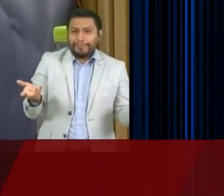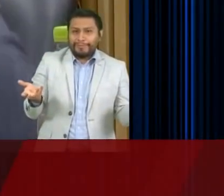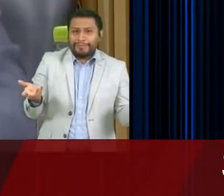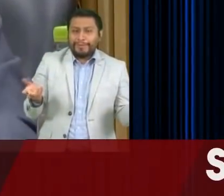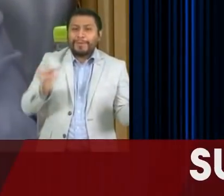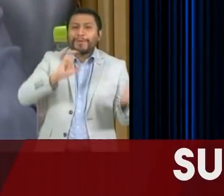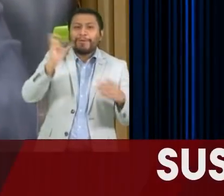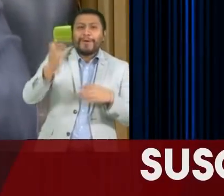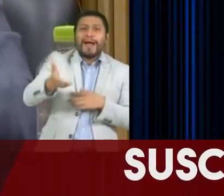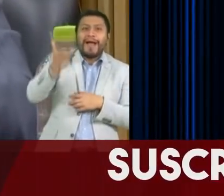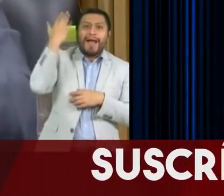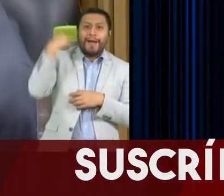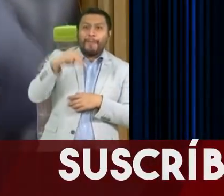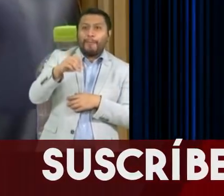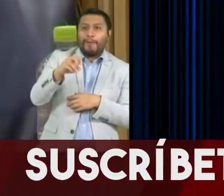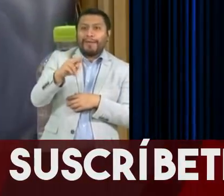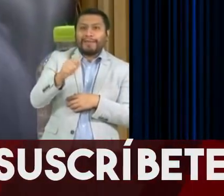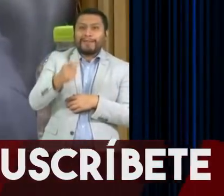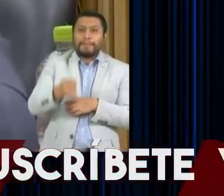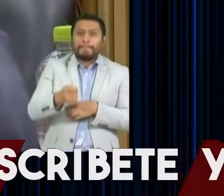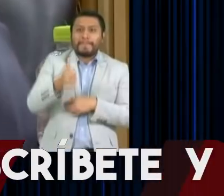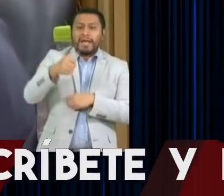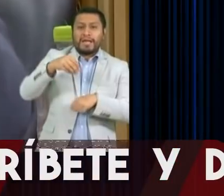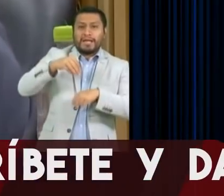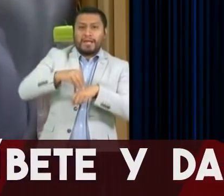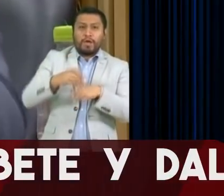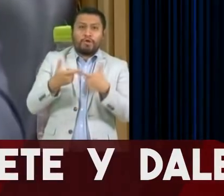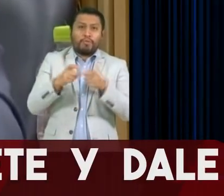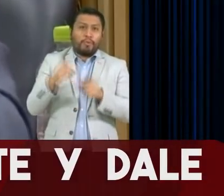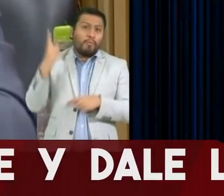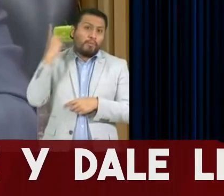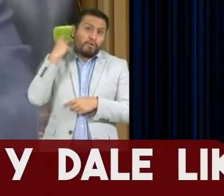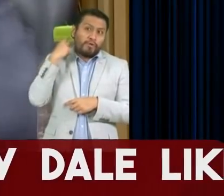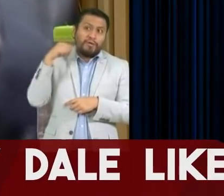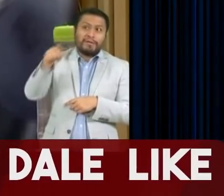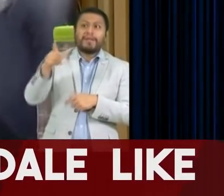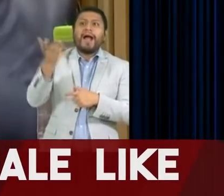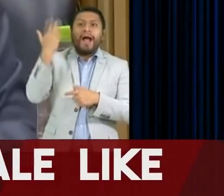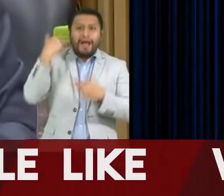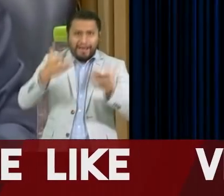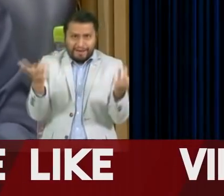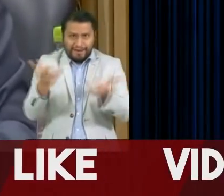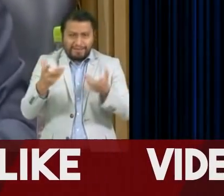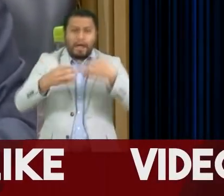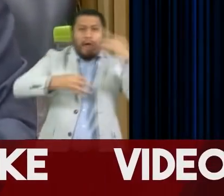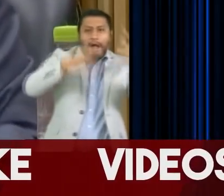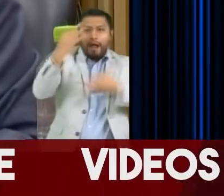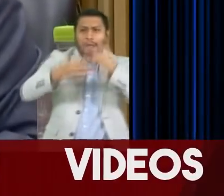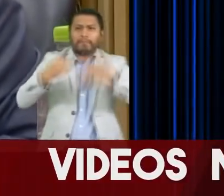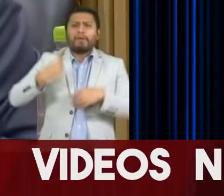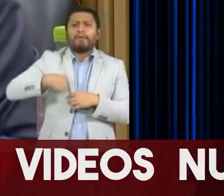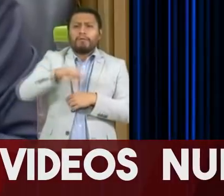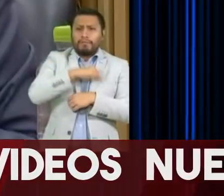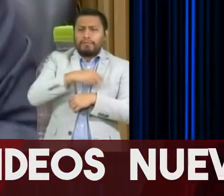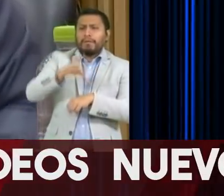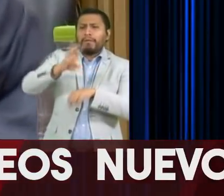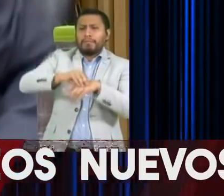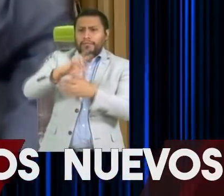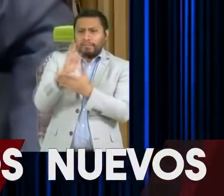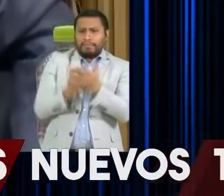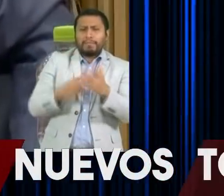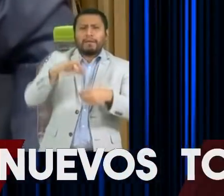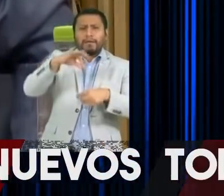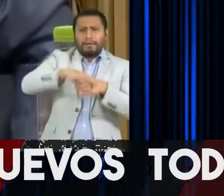se constituyó como partido, hizo sus primeras campañas, nosotros le dimos el registro y contamos sus